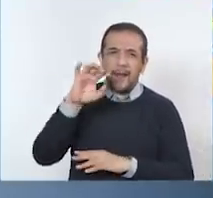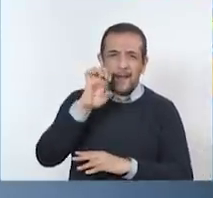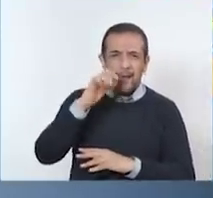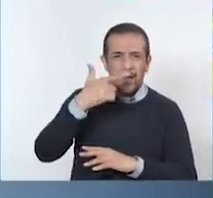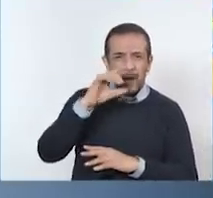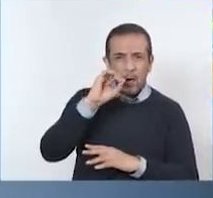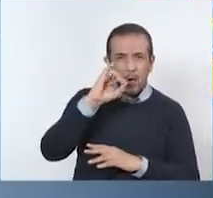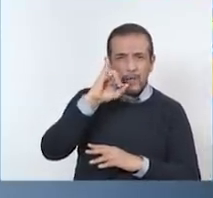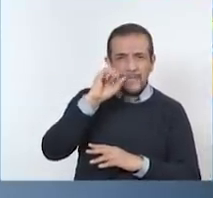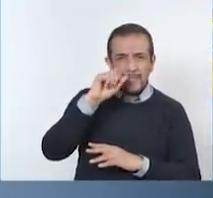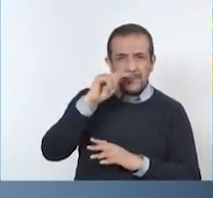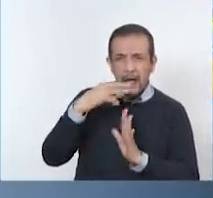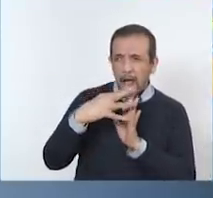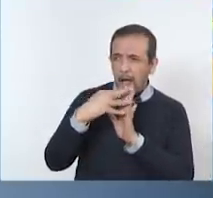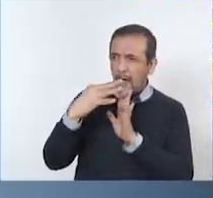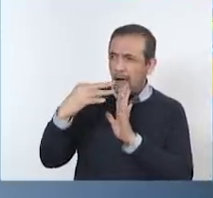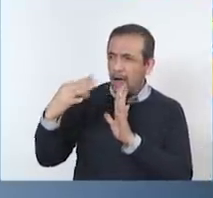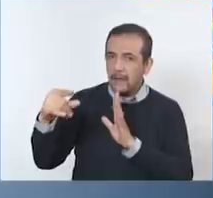¡Egoísta!